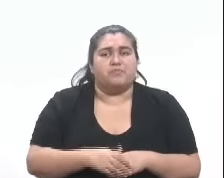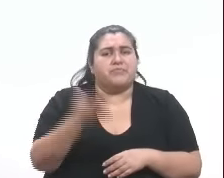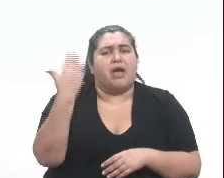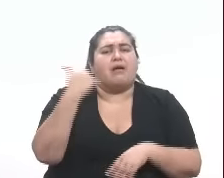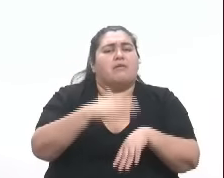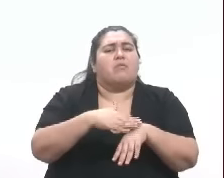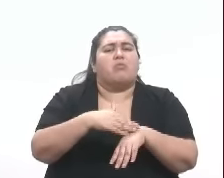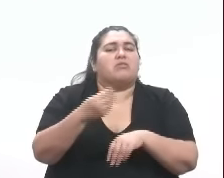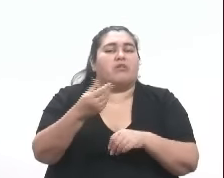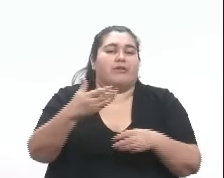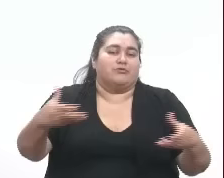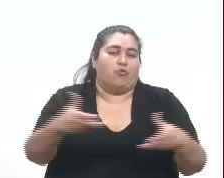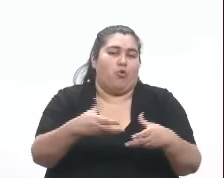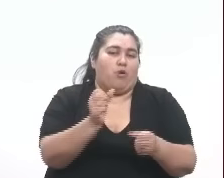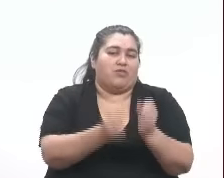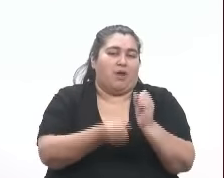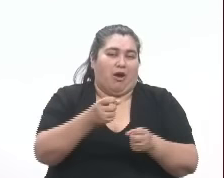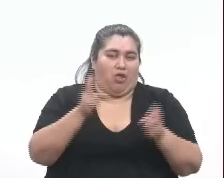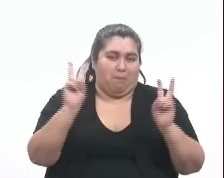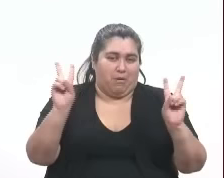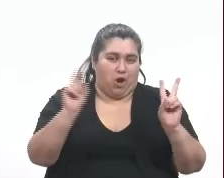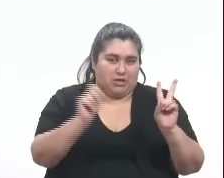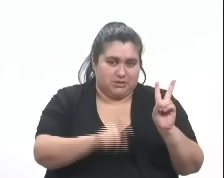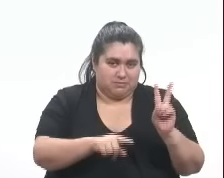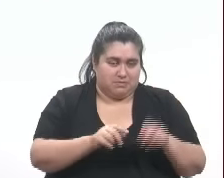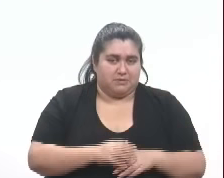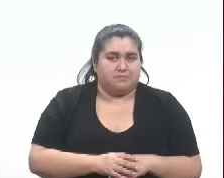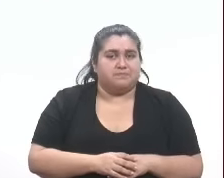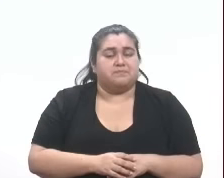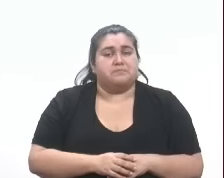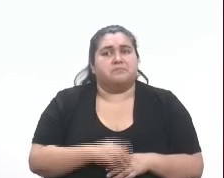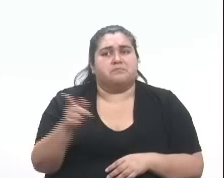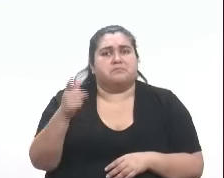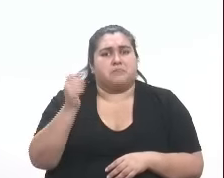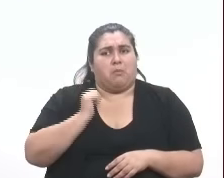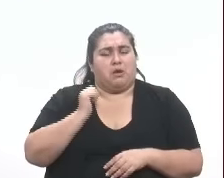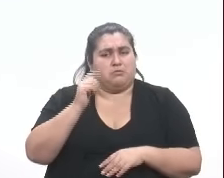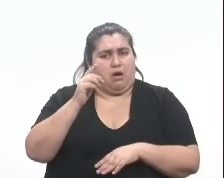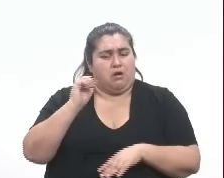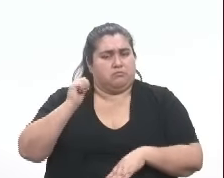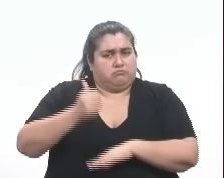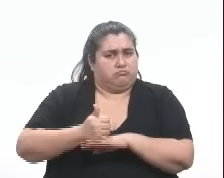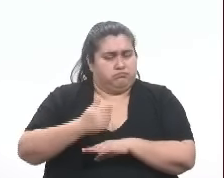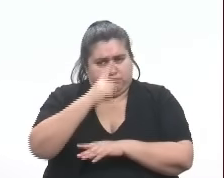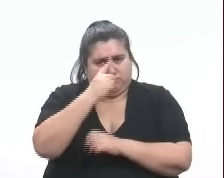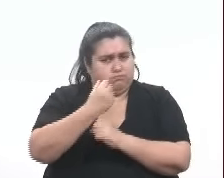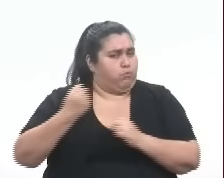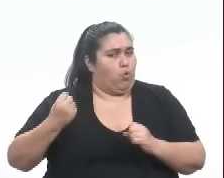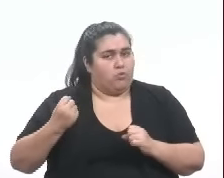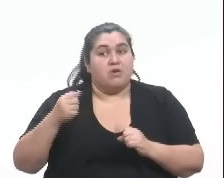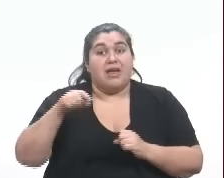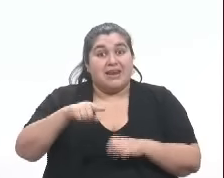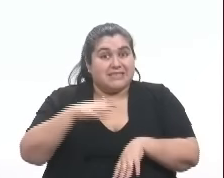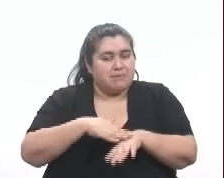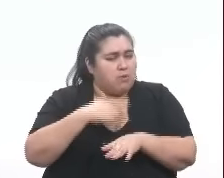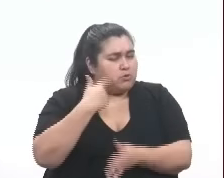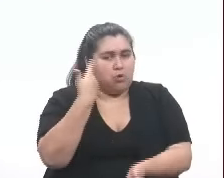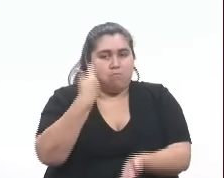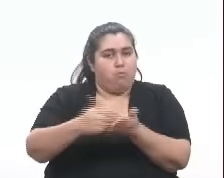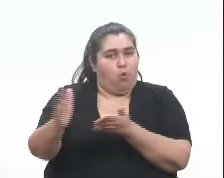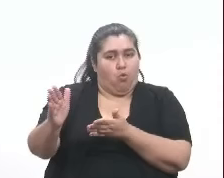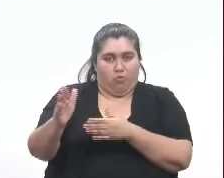peronistas, y Leonardi se negó a eso. Y obviamente lo echaron, porque prácticamente el 13 de noviembre asume